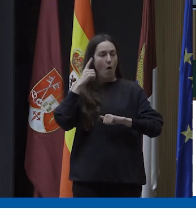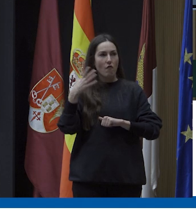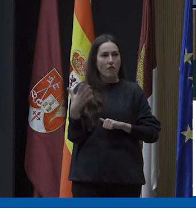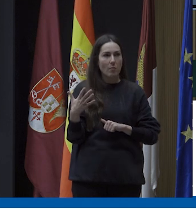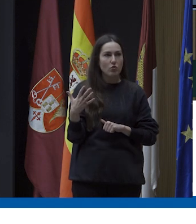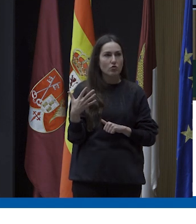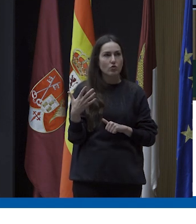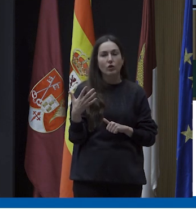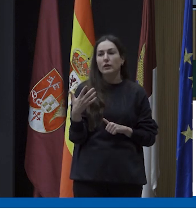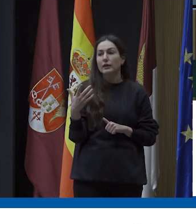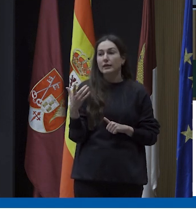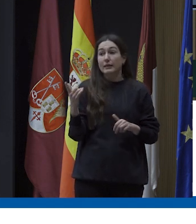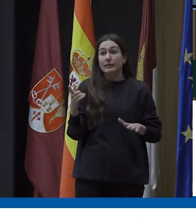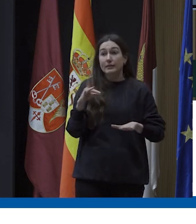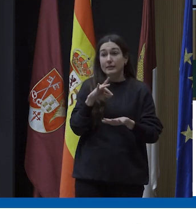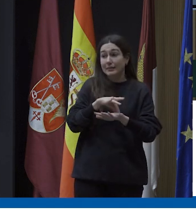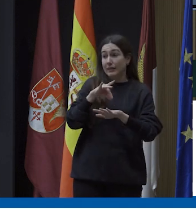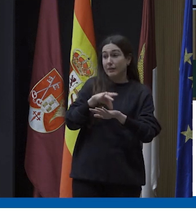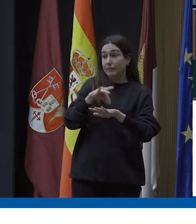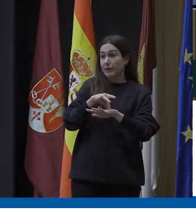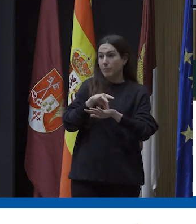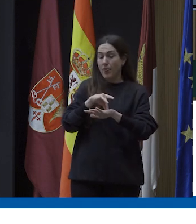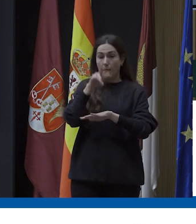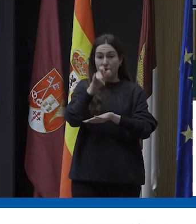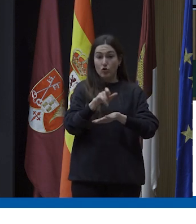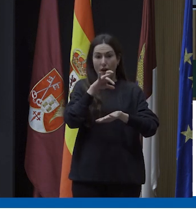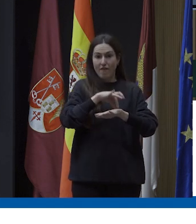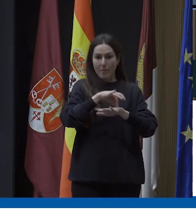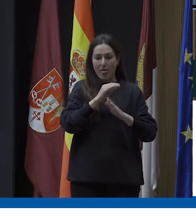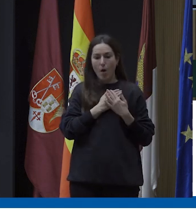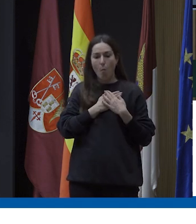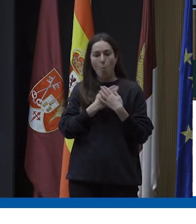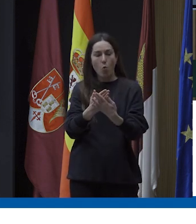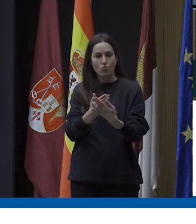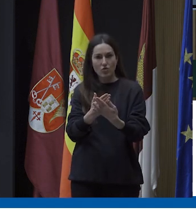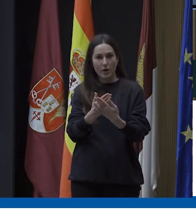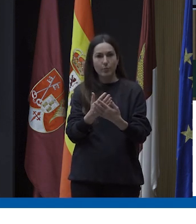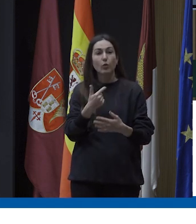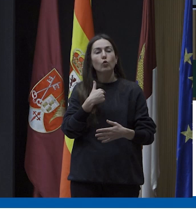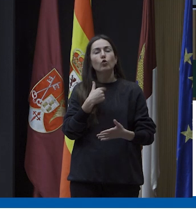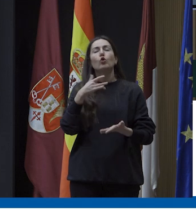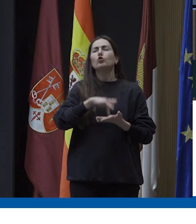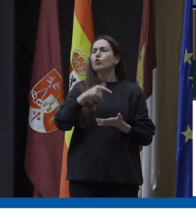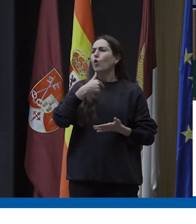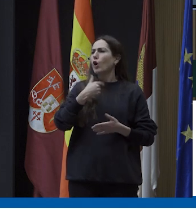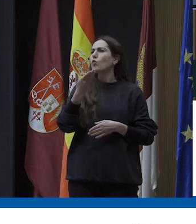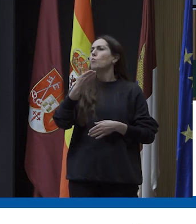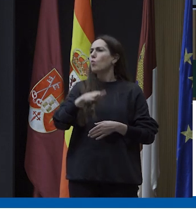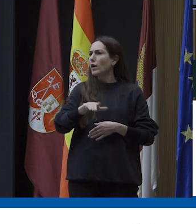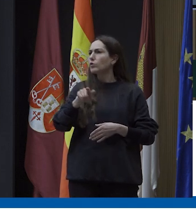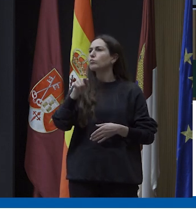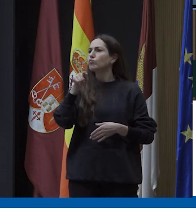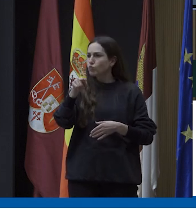un paciente que padecía la enfermedad se ofreció, digamos, como voluntario a que cuando él falleciese pudieran investigar, hacer